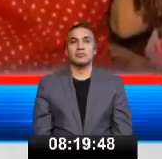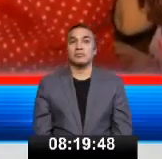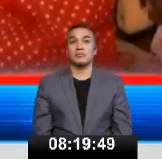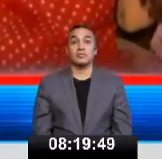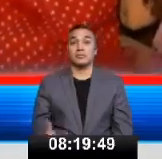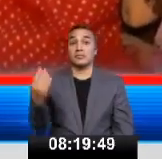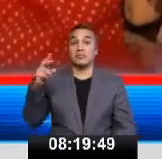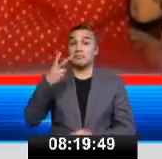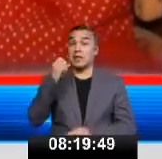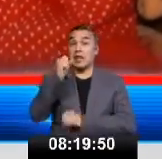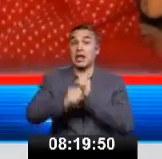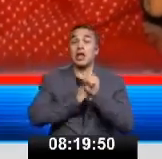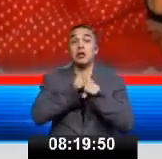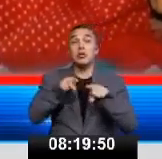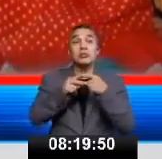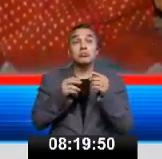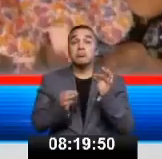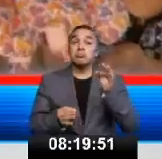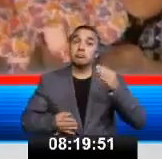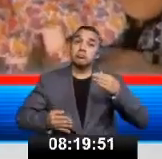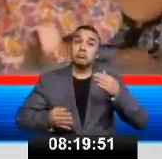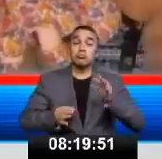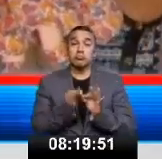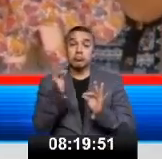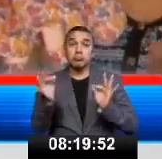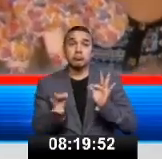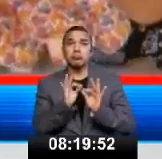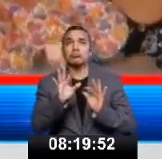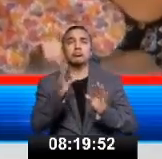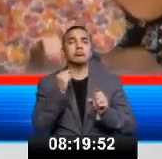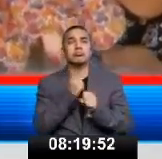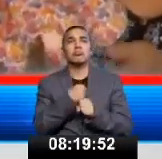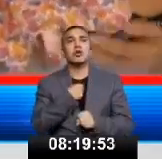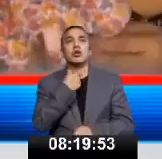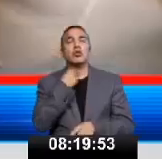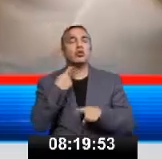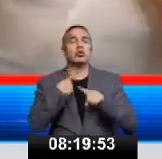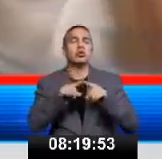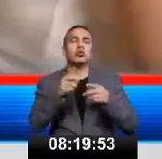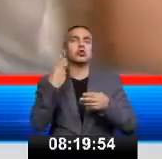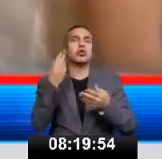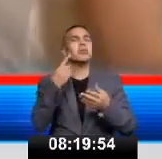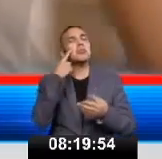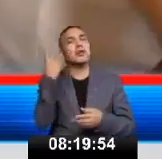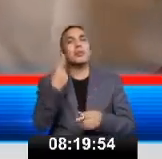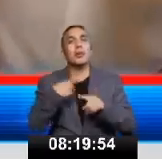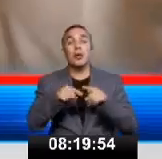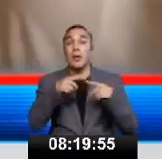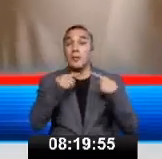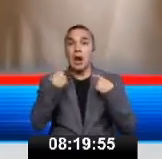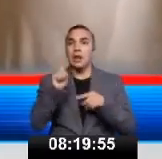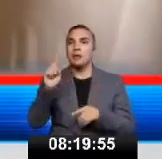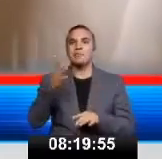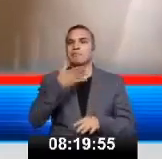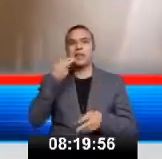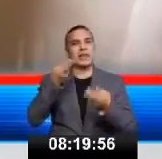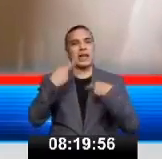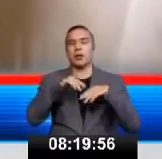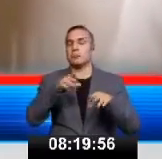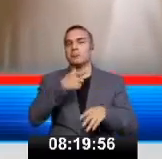Hace unos 20 años aprendió a elaborar muñecas de trapo. Era su hobby, pero desde marzo pasado se convirtió en un